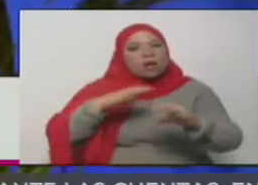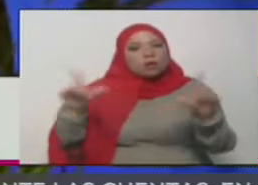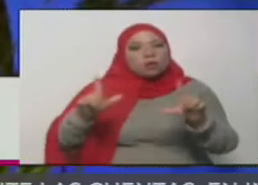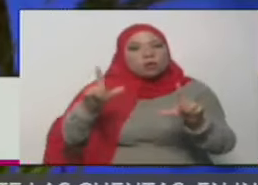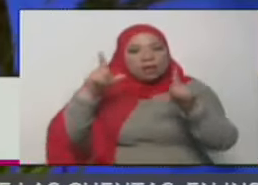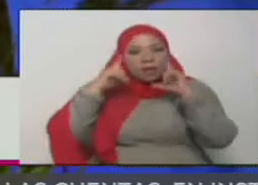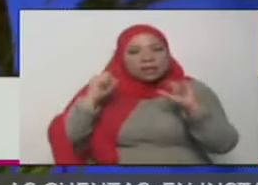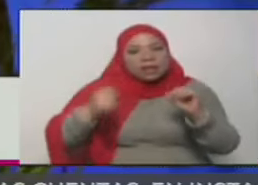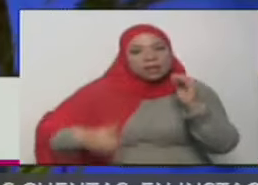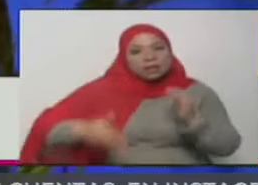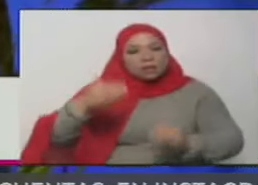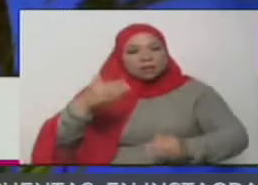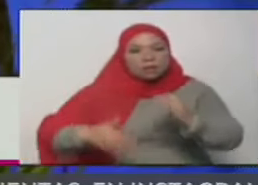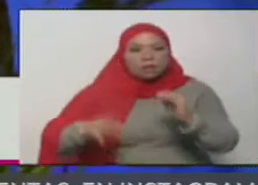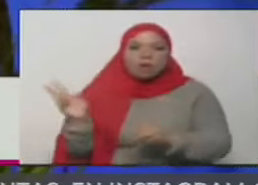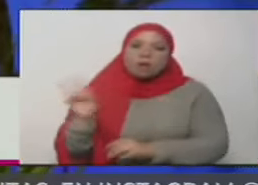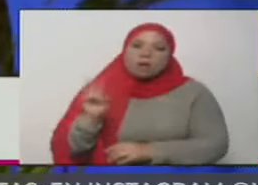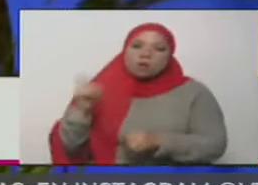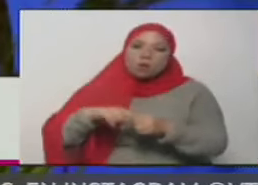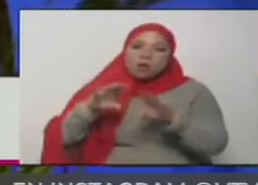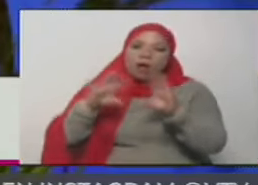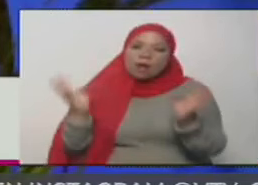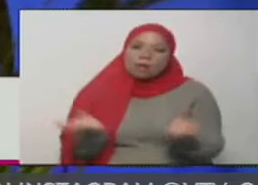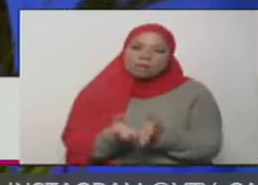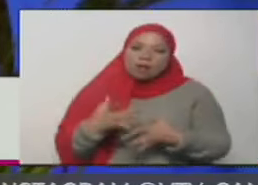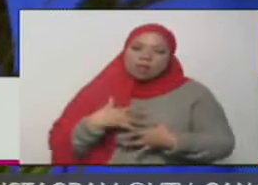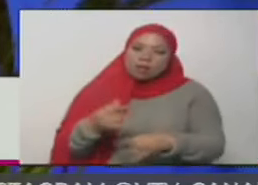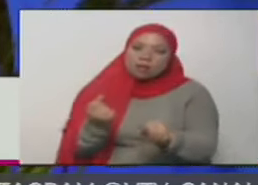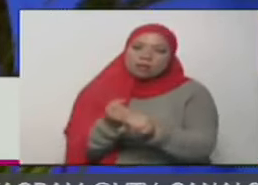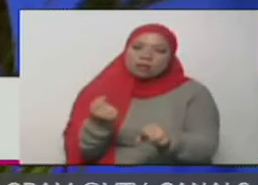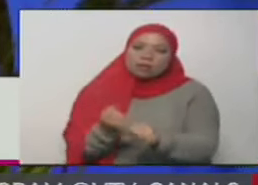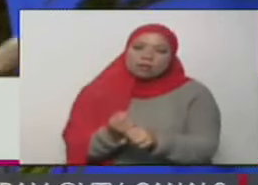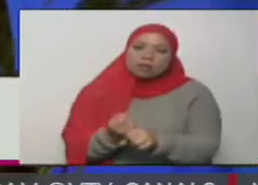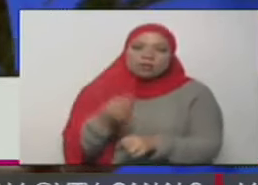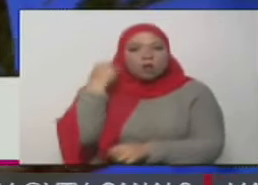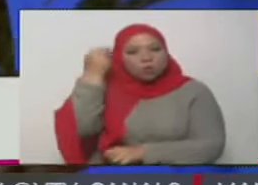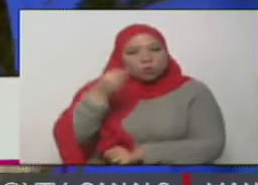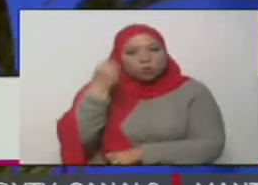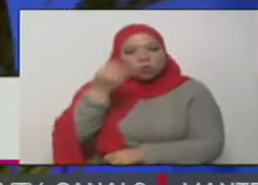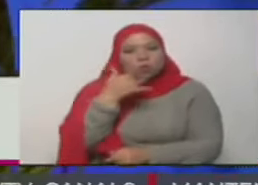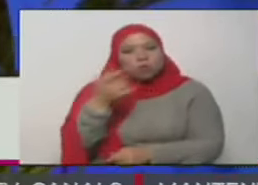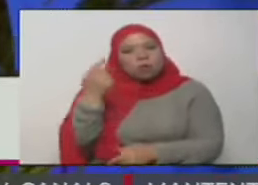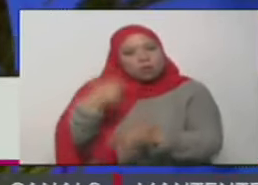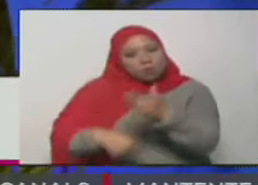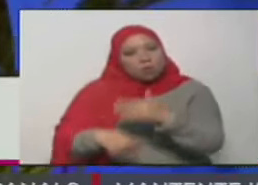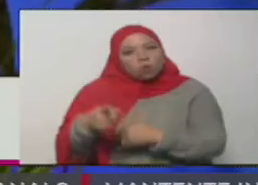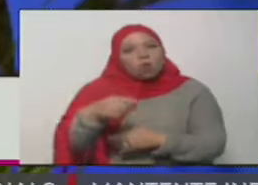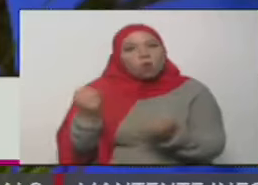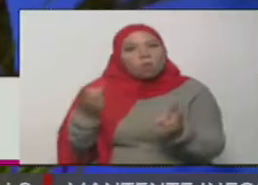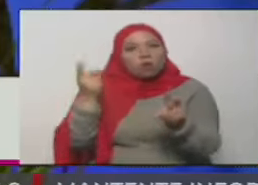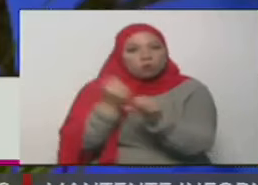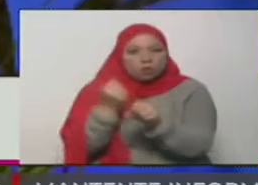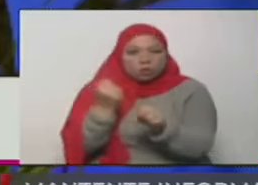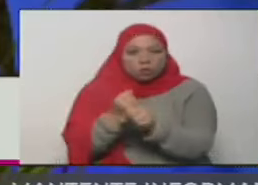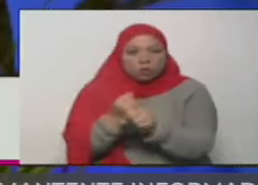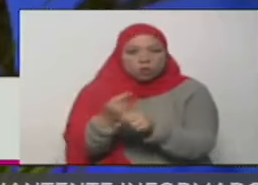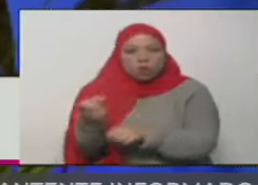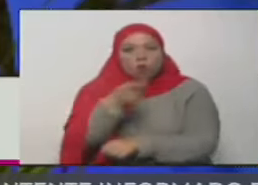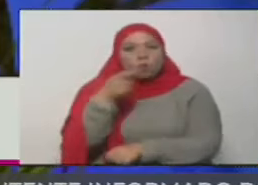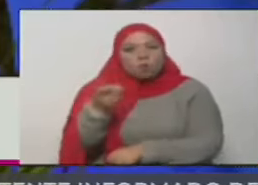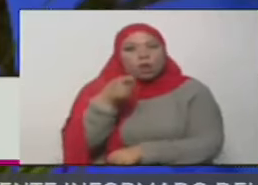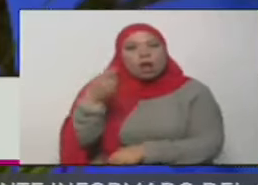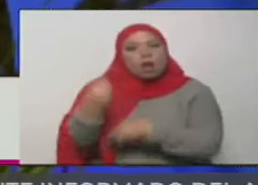inteligencia artificial. Así que Venezuela entró en el mundo de la inteligencia artificial y analizaremos riesgos y oportunidades y le buscaremos